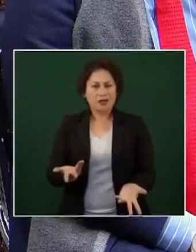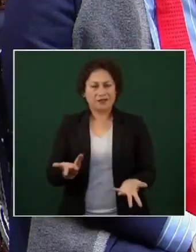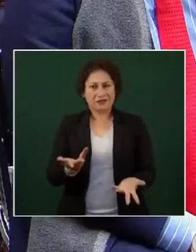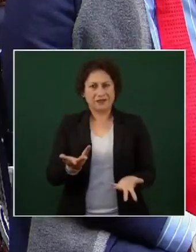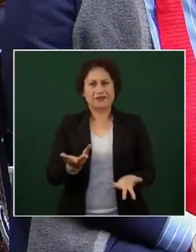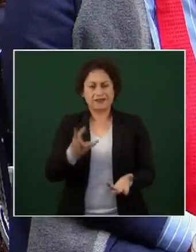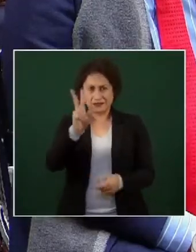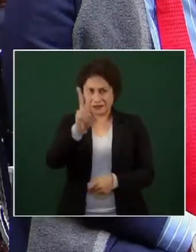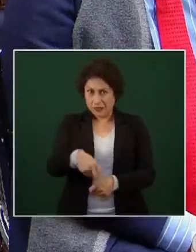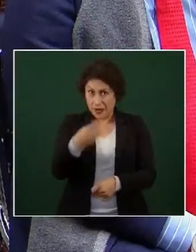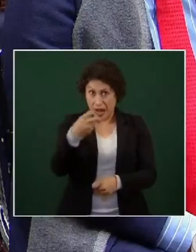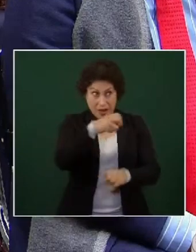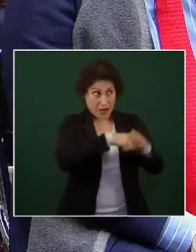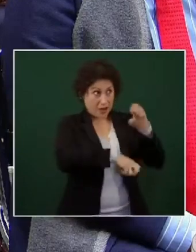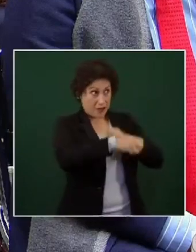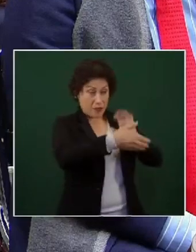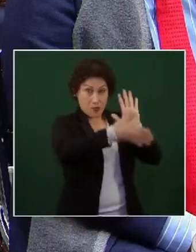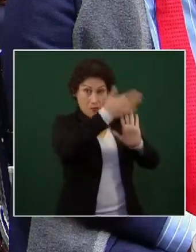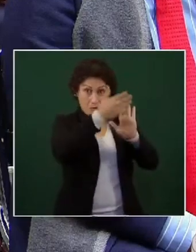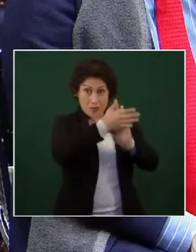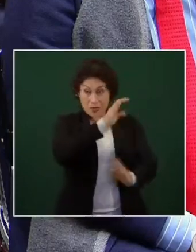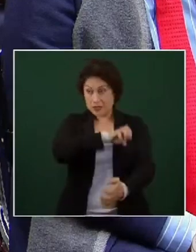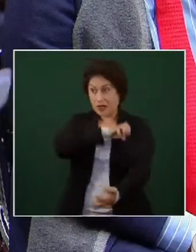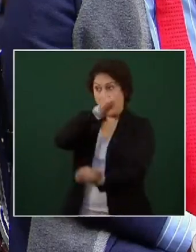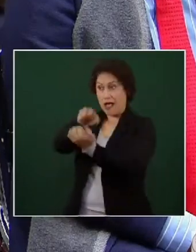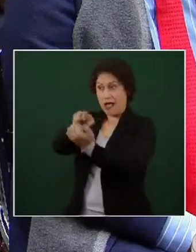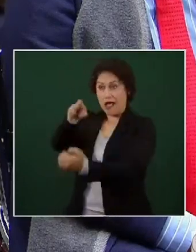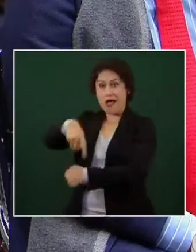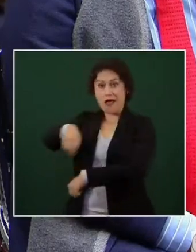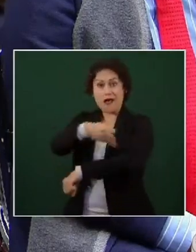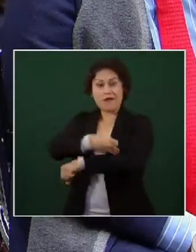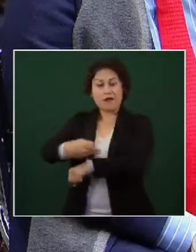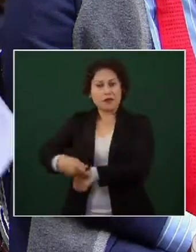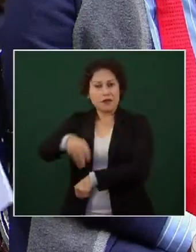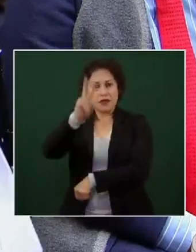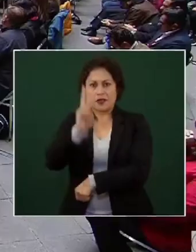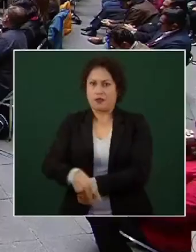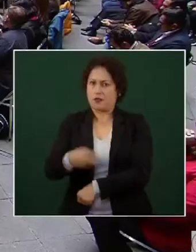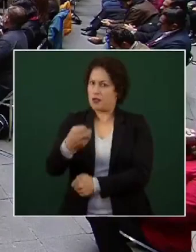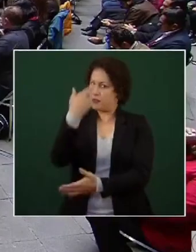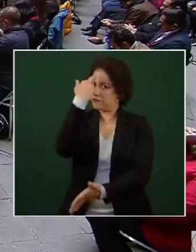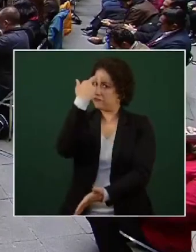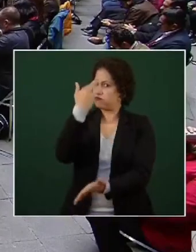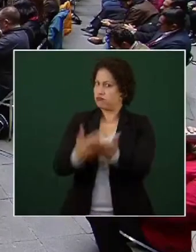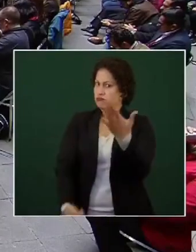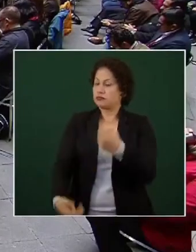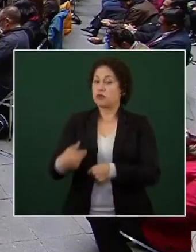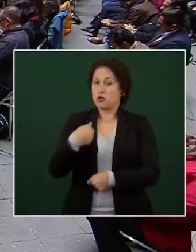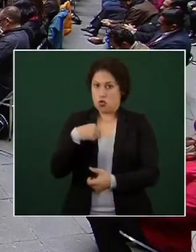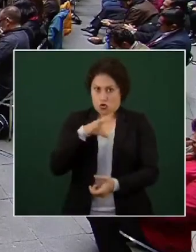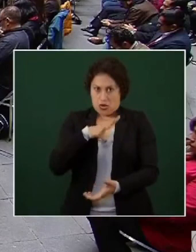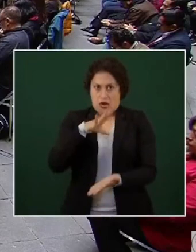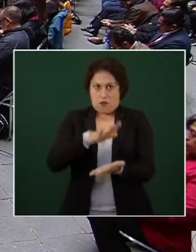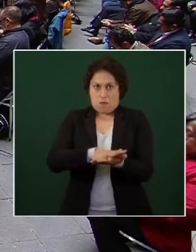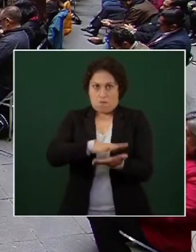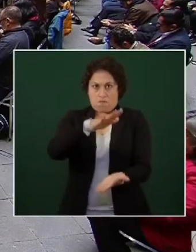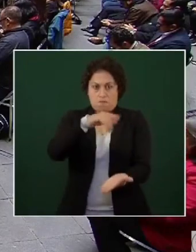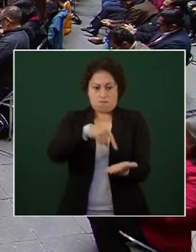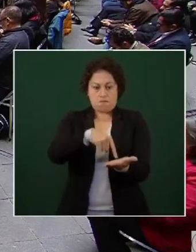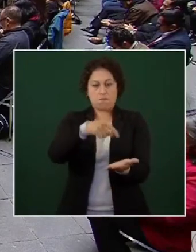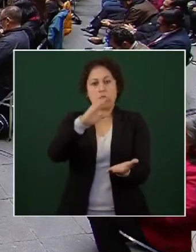Es un crimen contra las familias que esto esté sucediendo. También aquí tengo todos